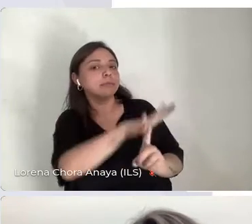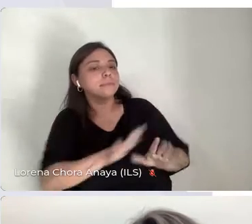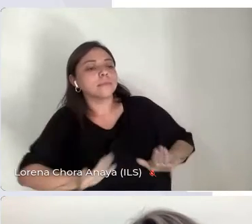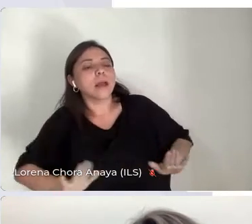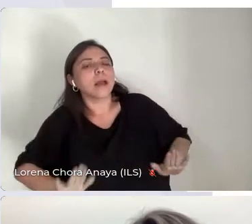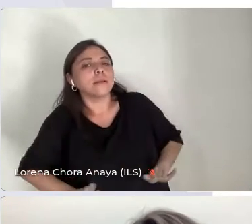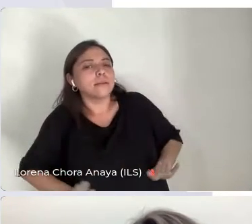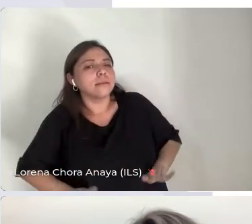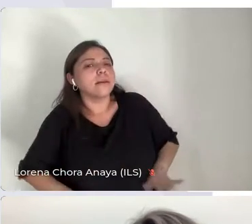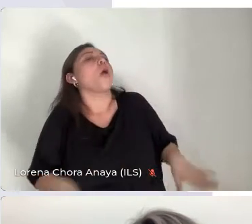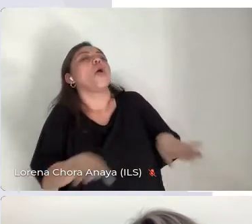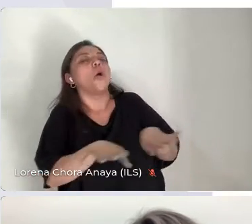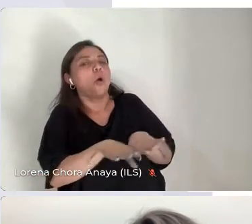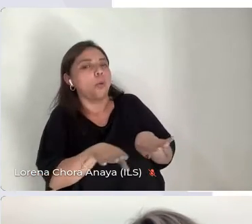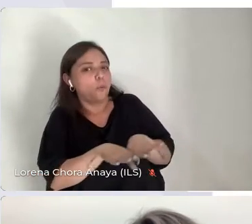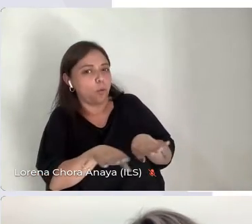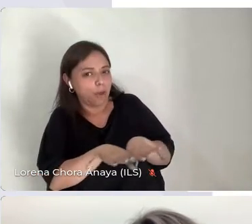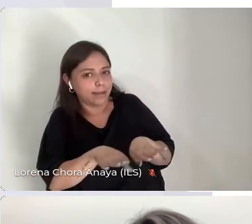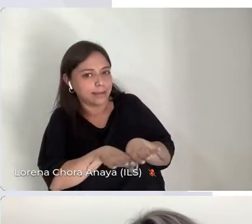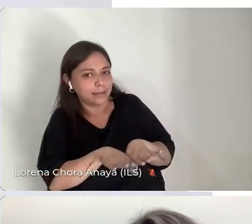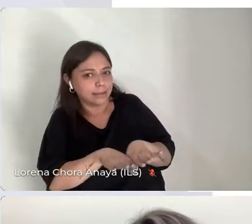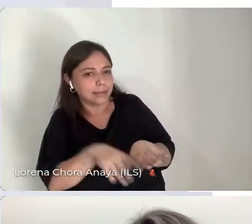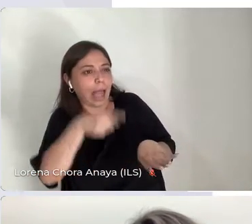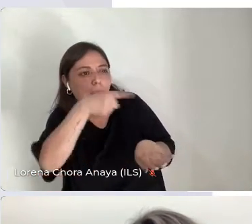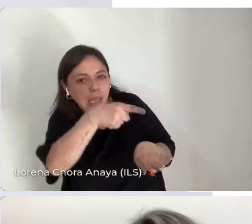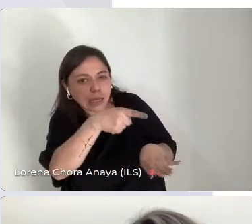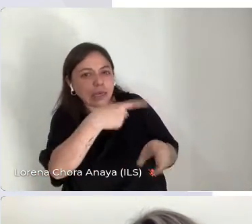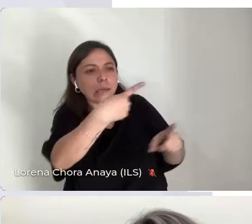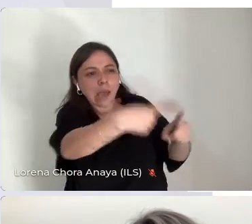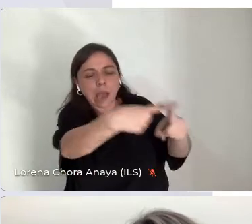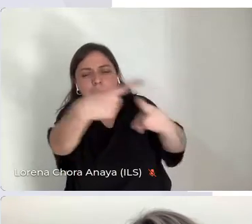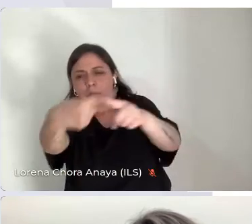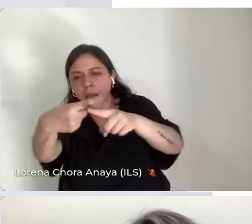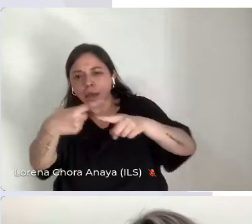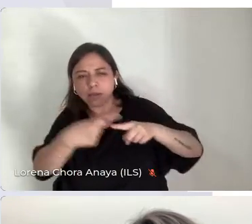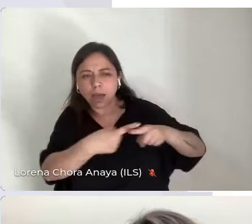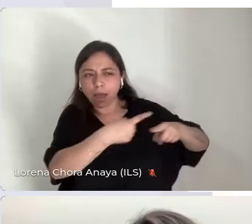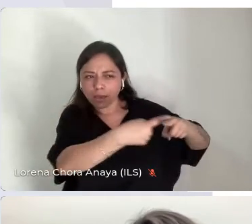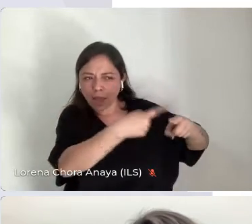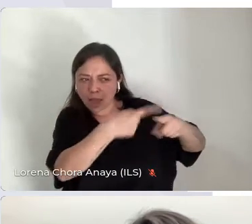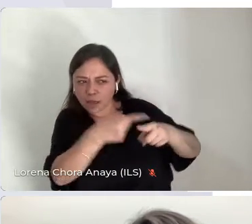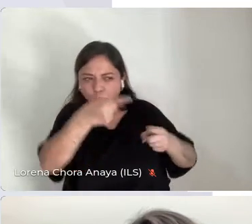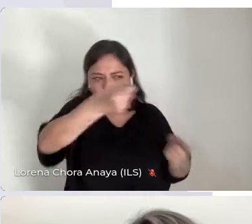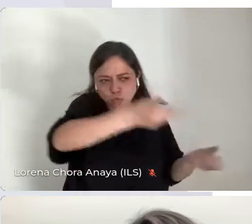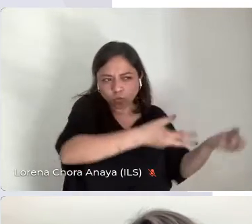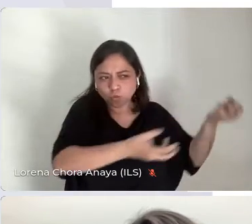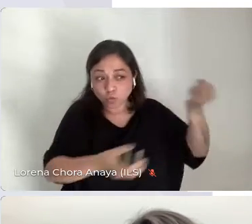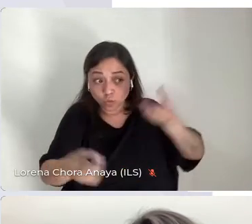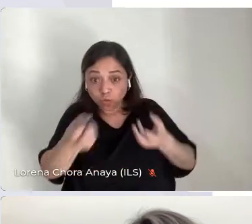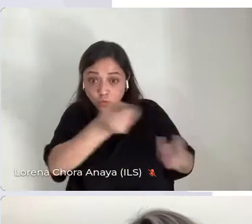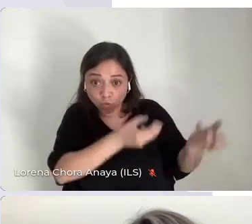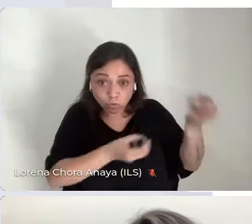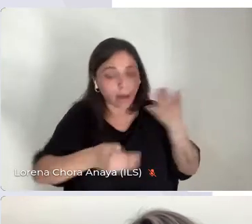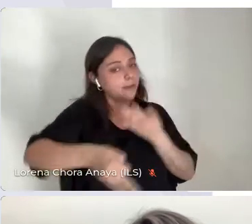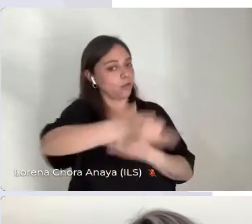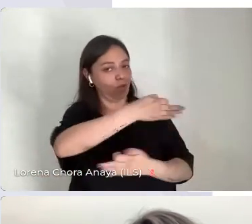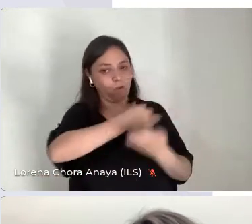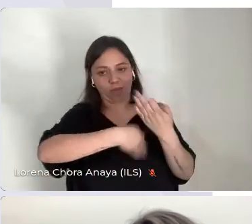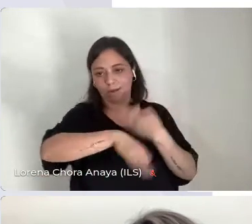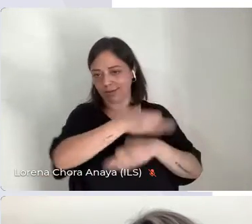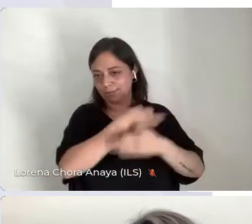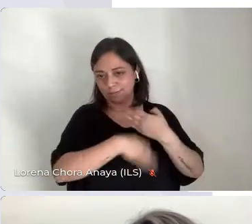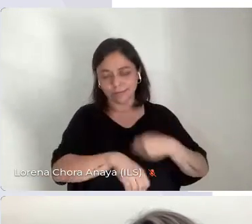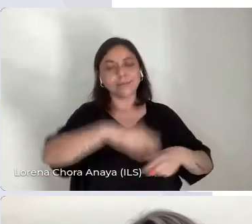hacer este mapa de actores donde todas las personas pueden sumar, porque al final del día todos tienen este talento y este